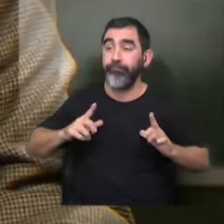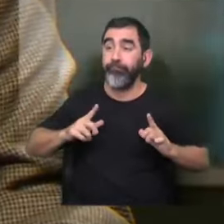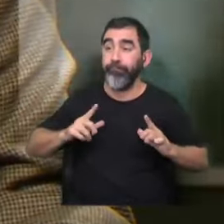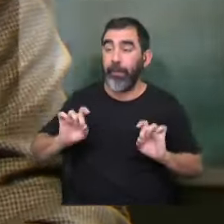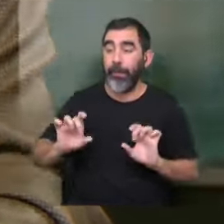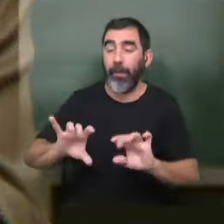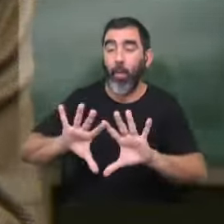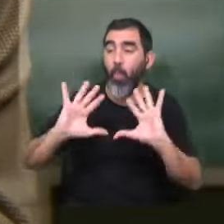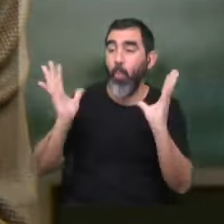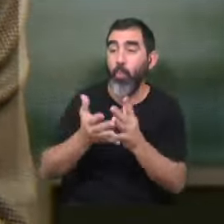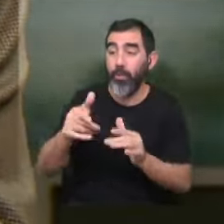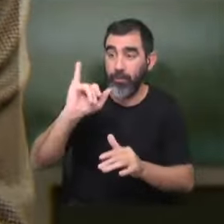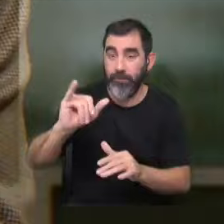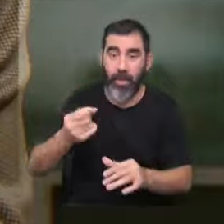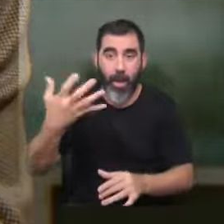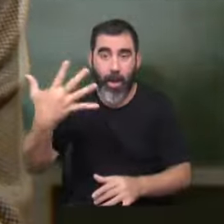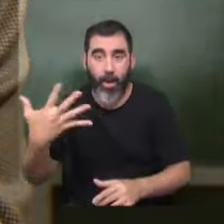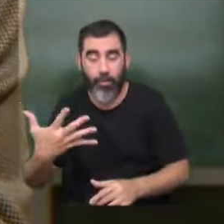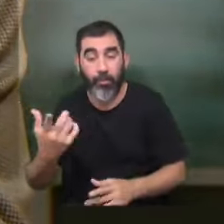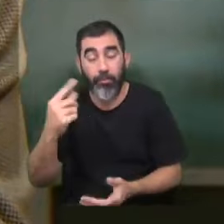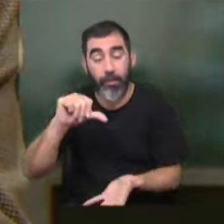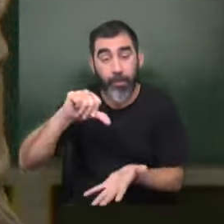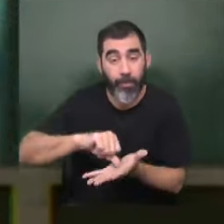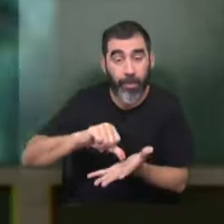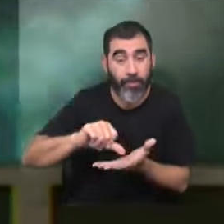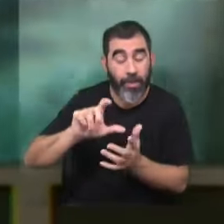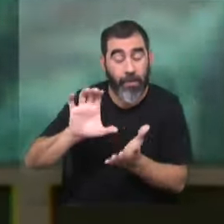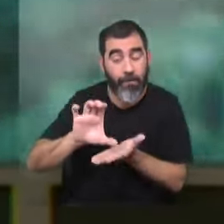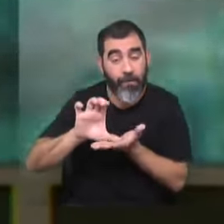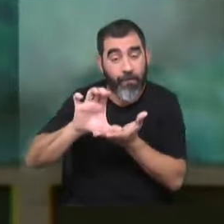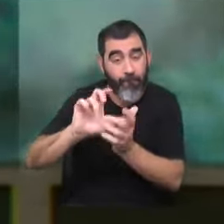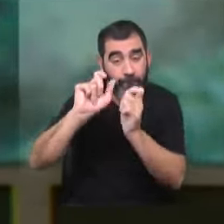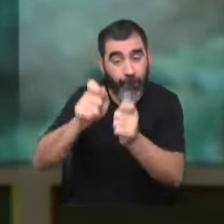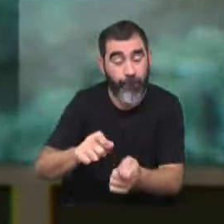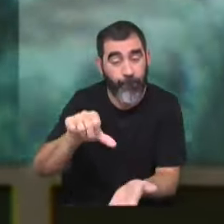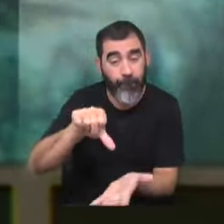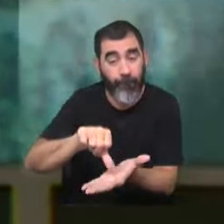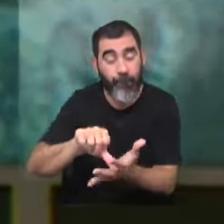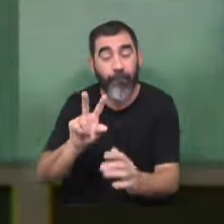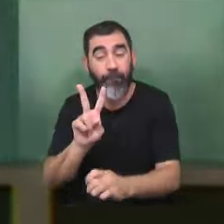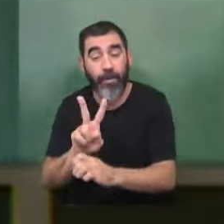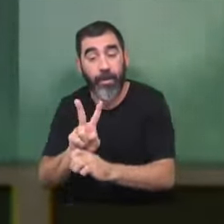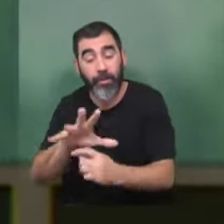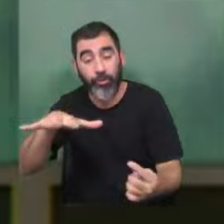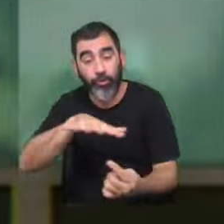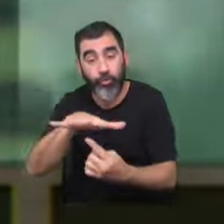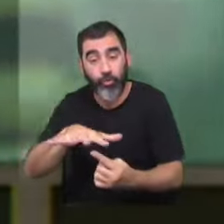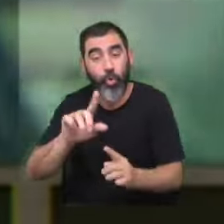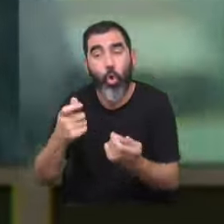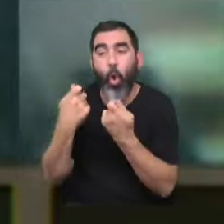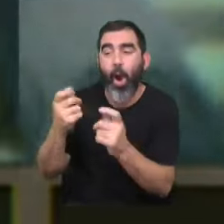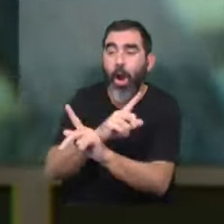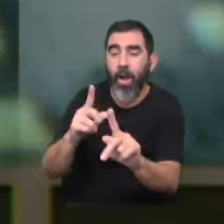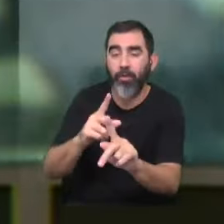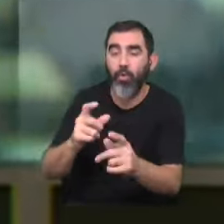destruir el planeta, eso es caro. Entonces los países, la inversión en la protección del ambiente es una inversión, no es un gasto. No se